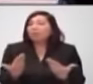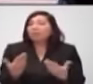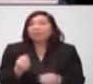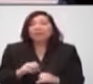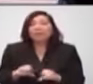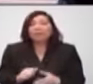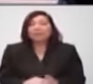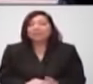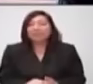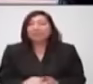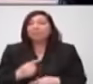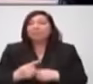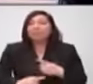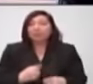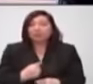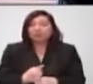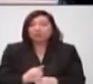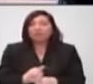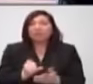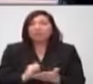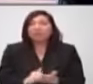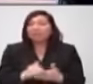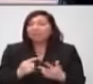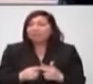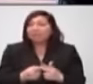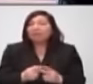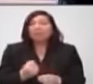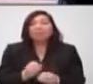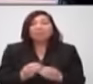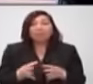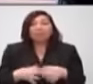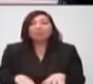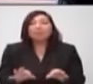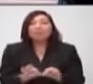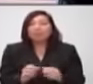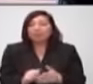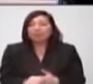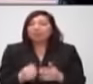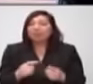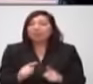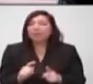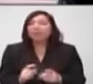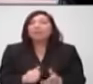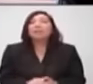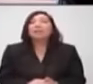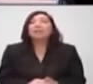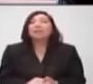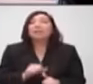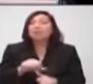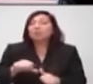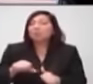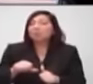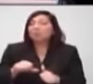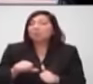ya prácticamente el próximo año estamos dando inicio a esta obra tan importante, que va a permitir ya que el circuito de playa